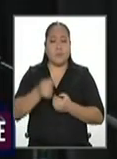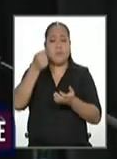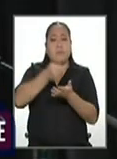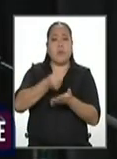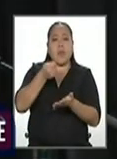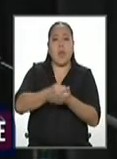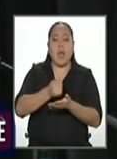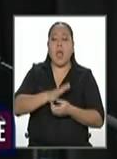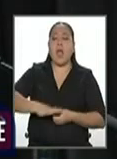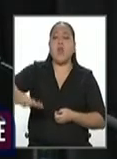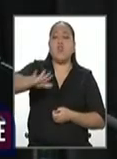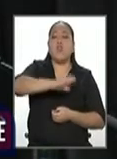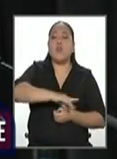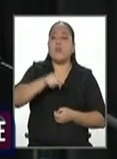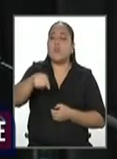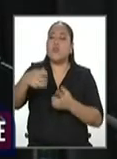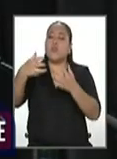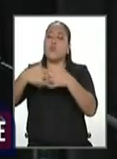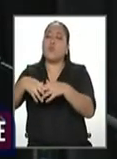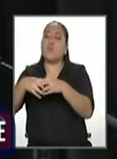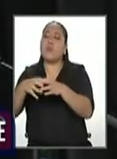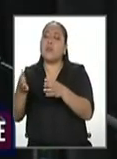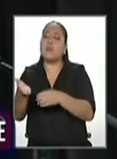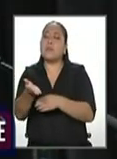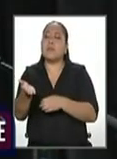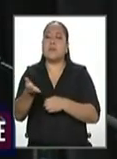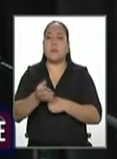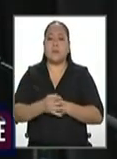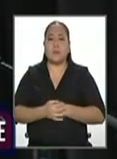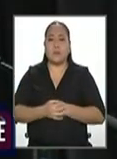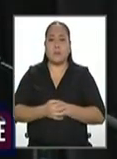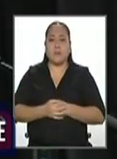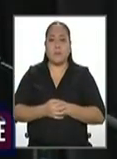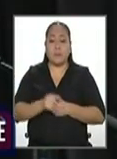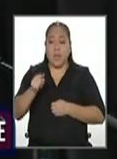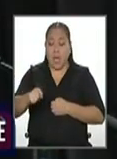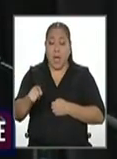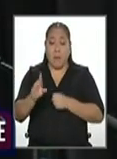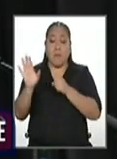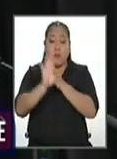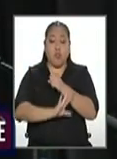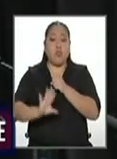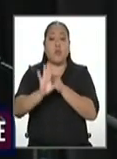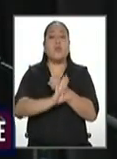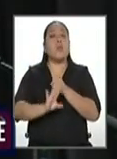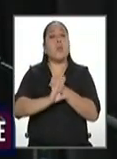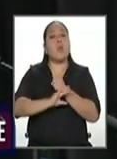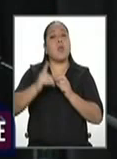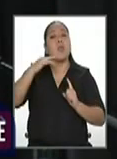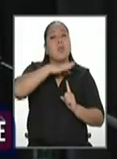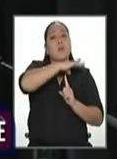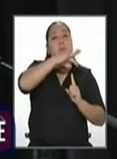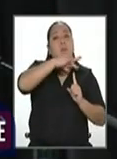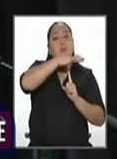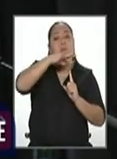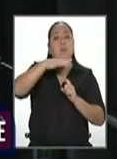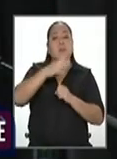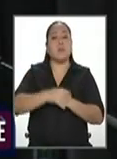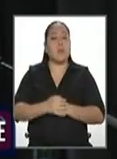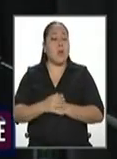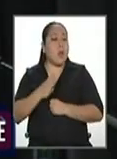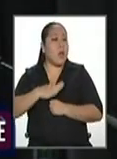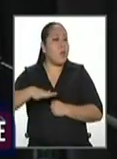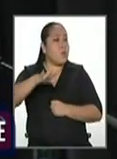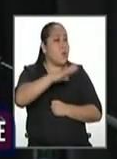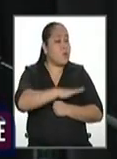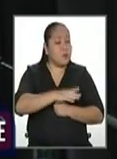financiar a todas aquellas inversiones que protegen el medio ambiente, a todas